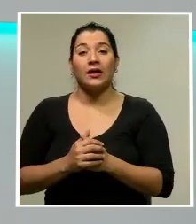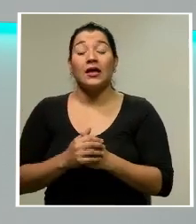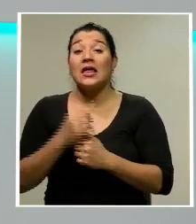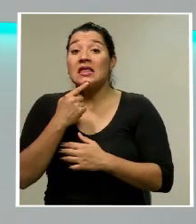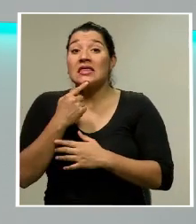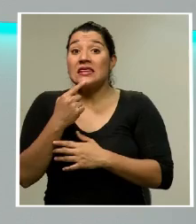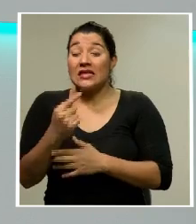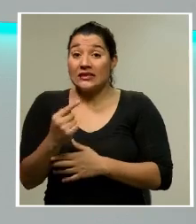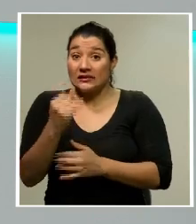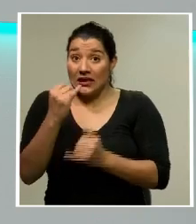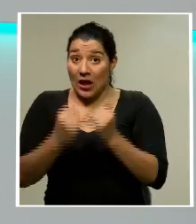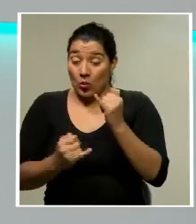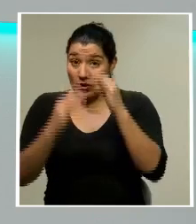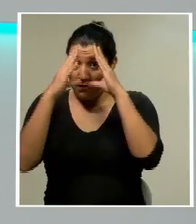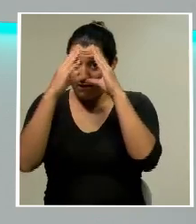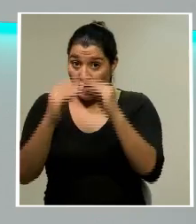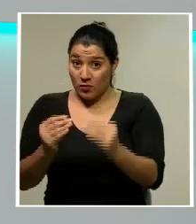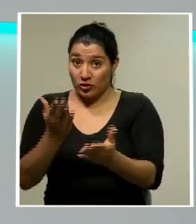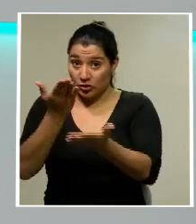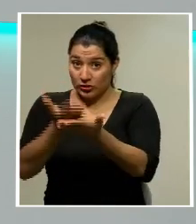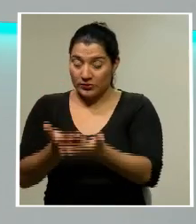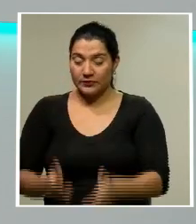último balance oficial.